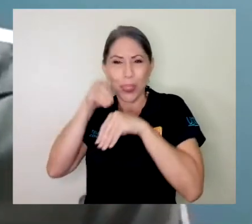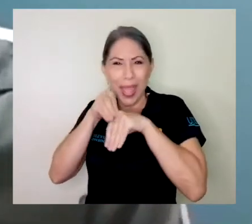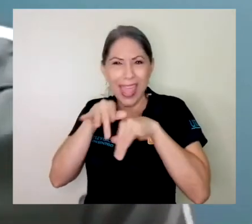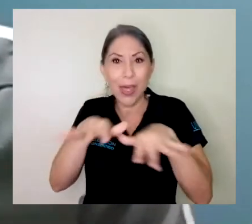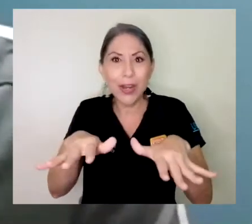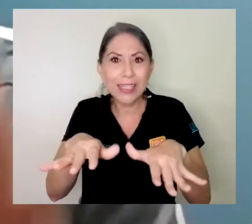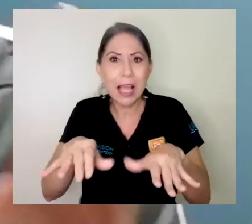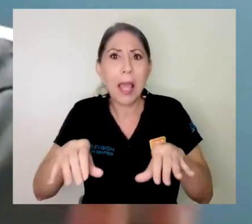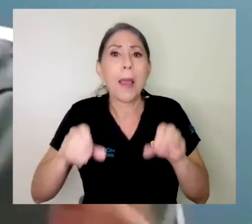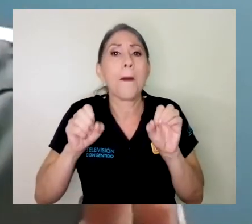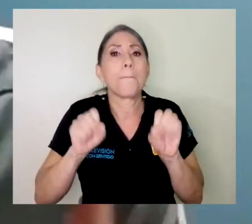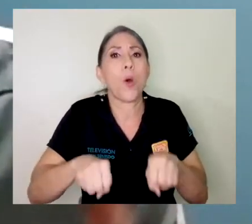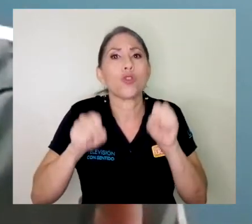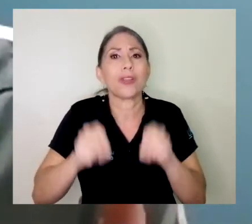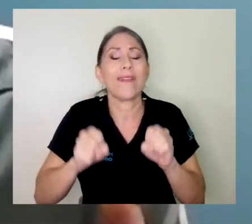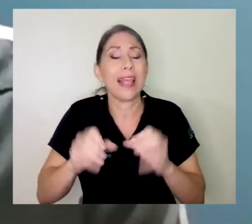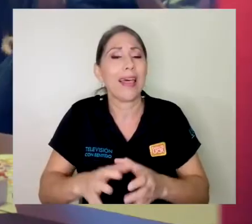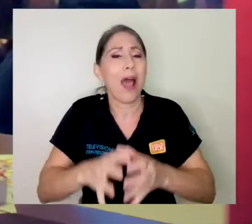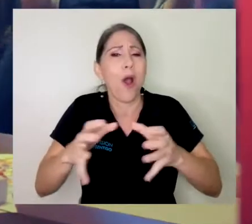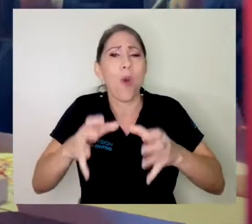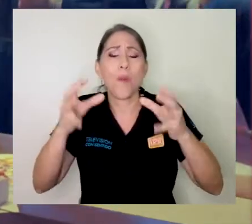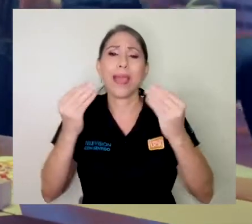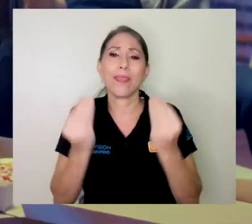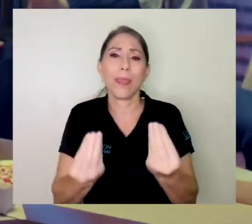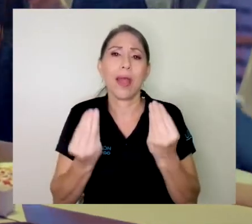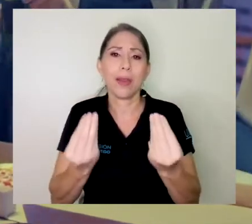supercontagio aumenta enormemente.